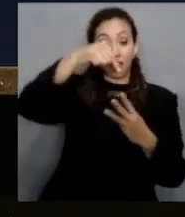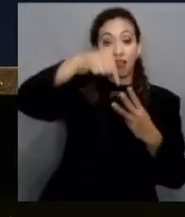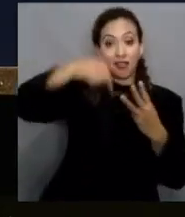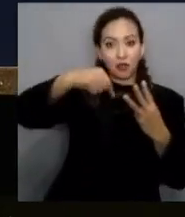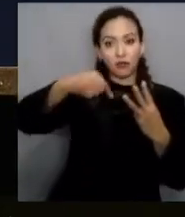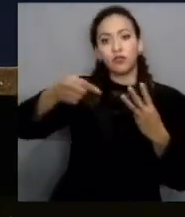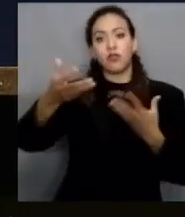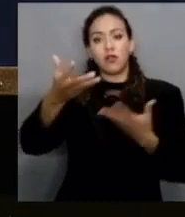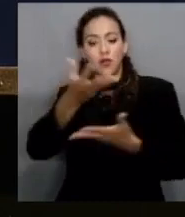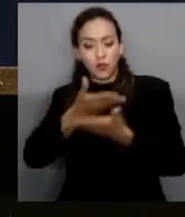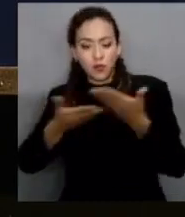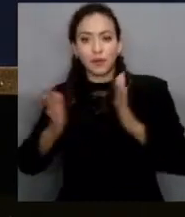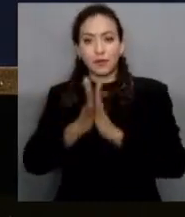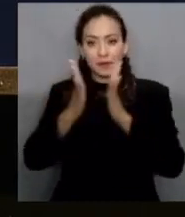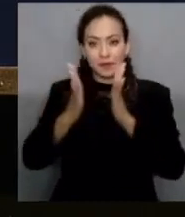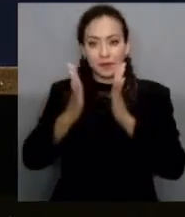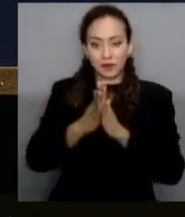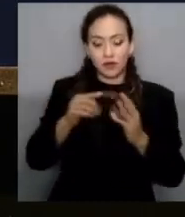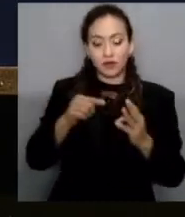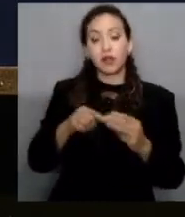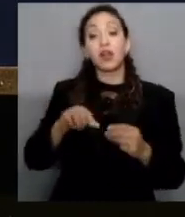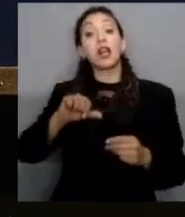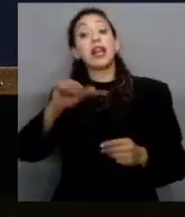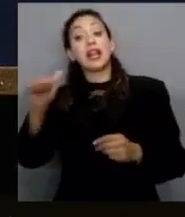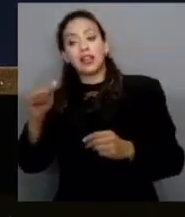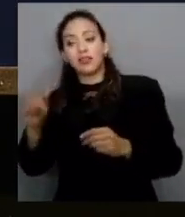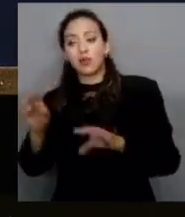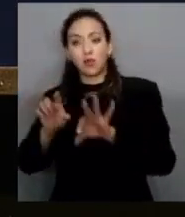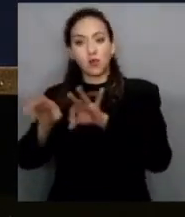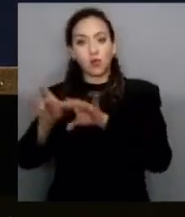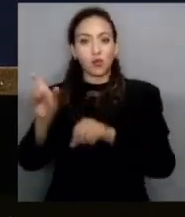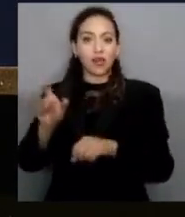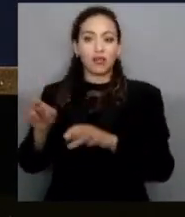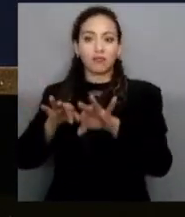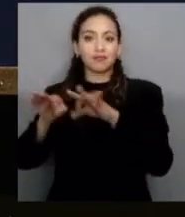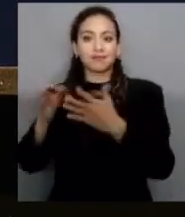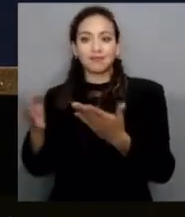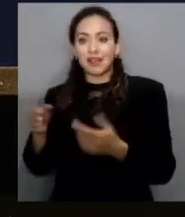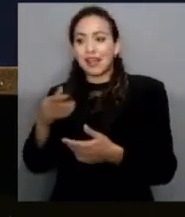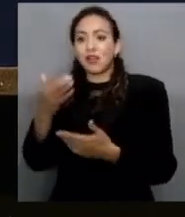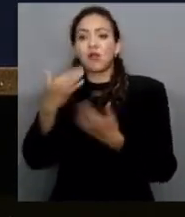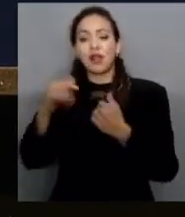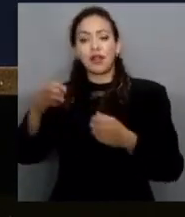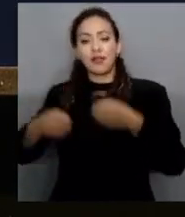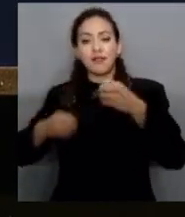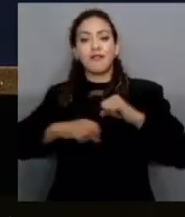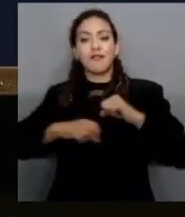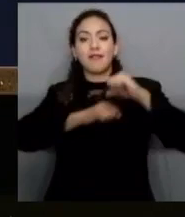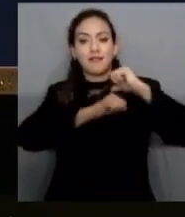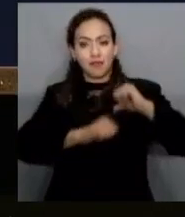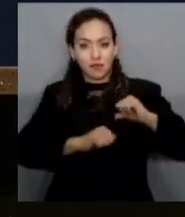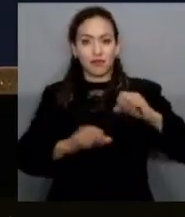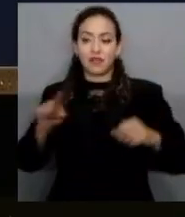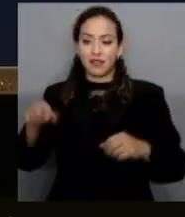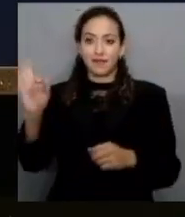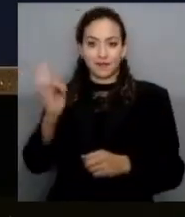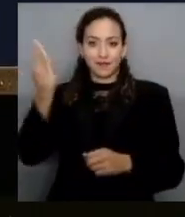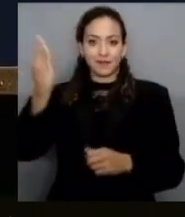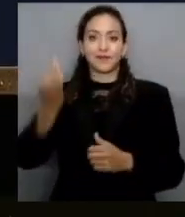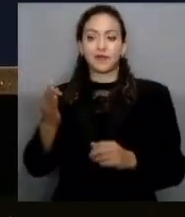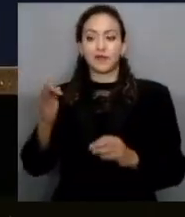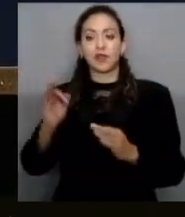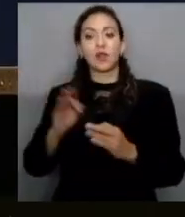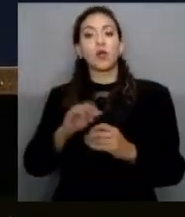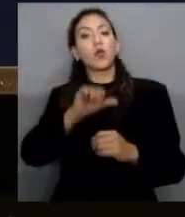Estado con la subordinación del Poder Judicial Federal frente a los